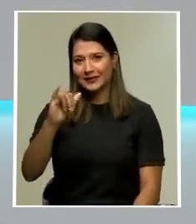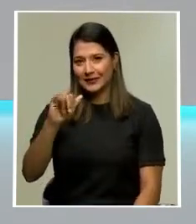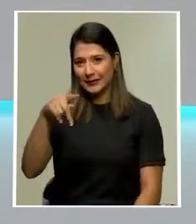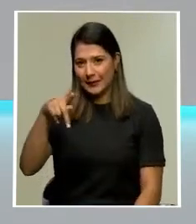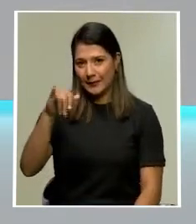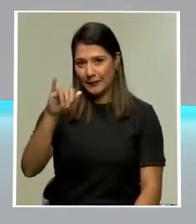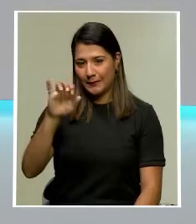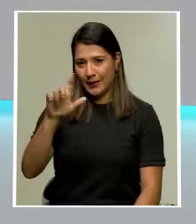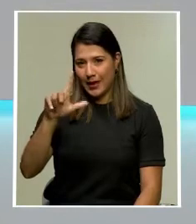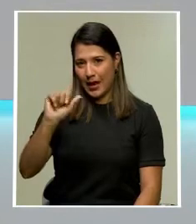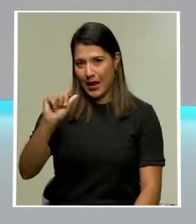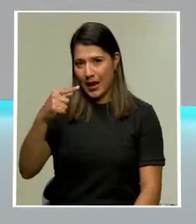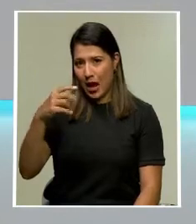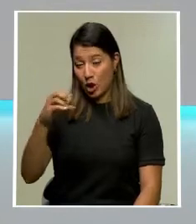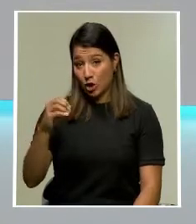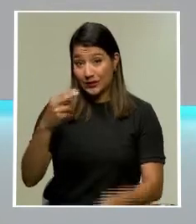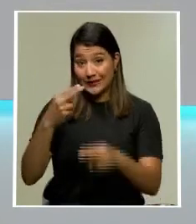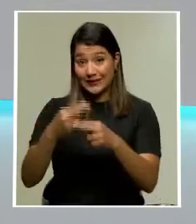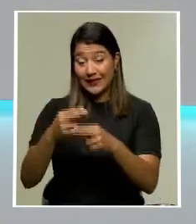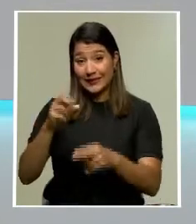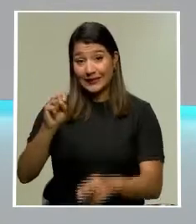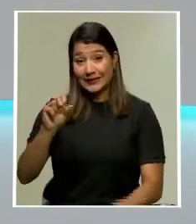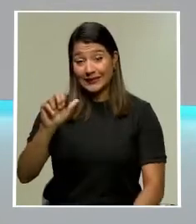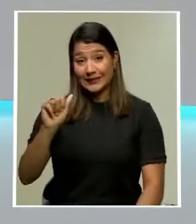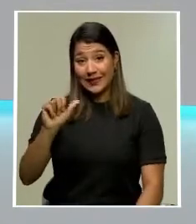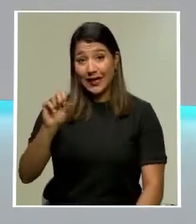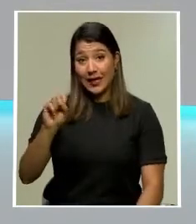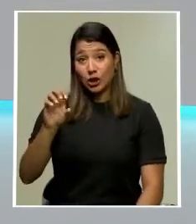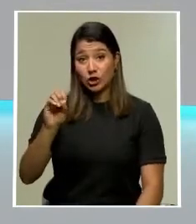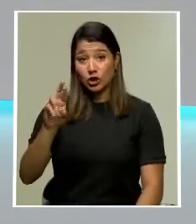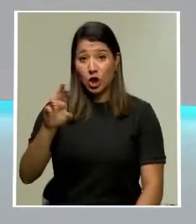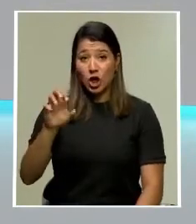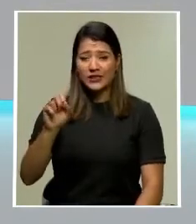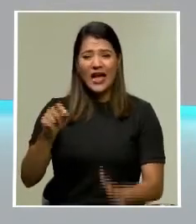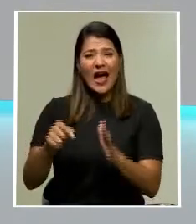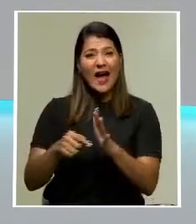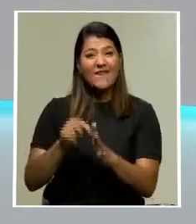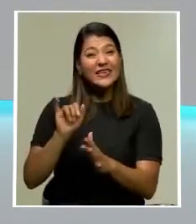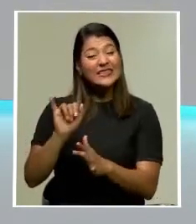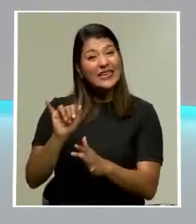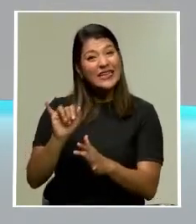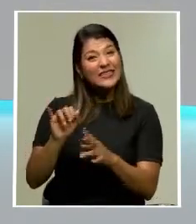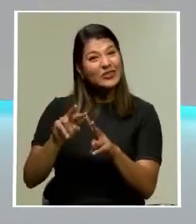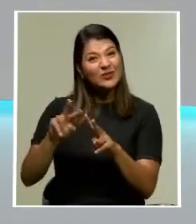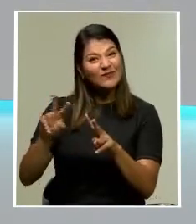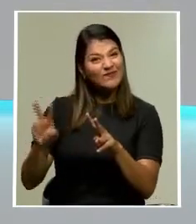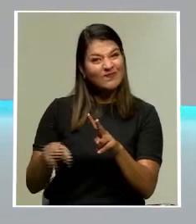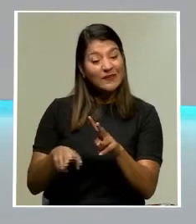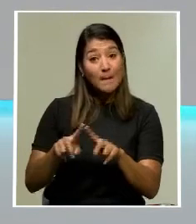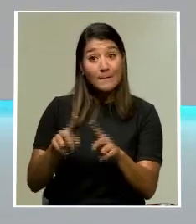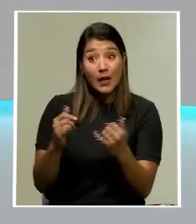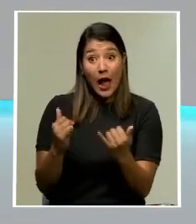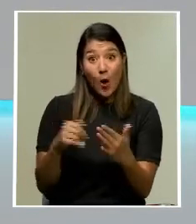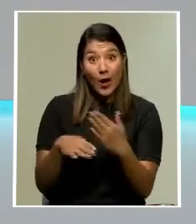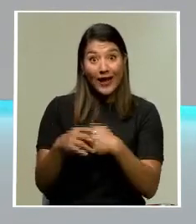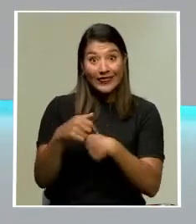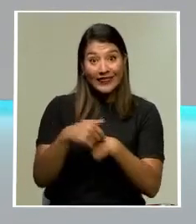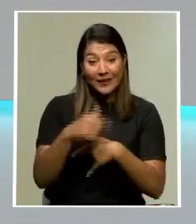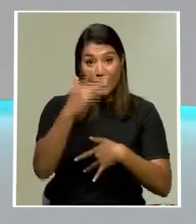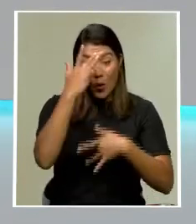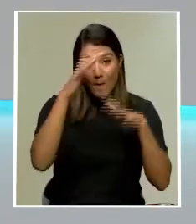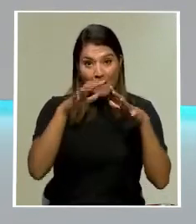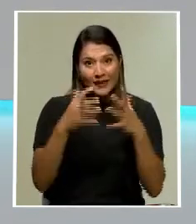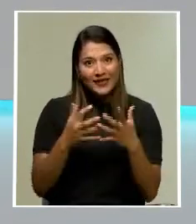hecho que suele reportarle numerosas desventajas, pero que en tiempos de pandemia se ha convertido en una ventaja.